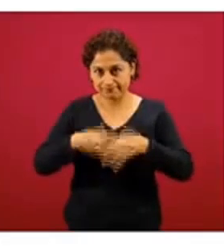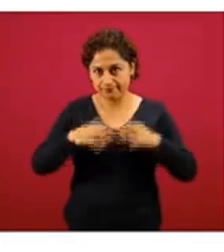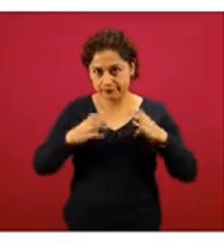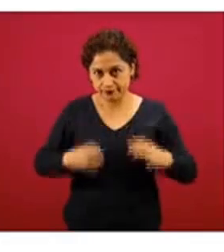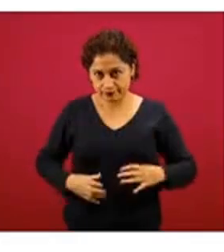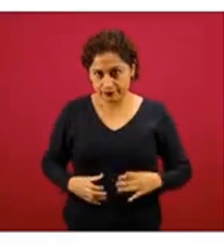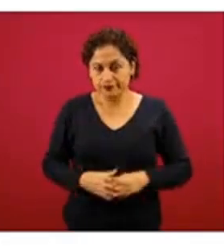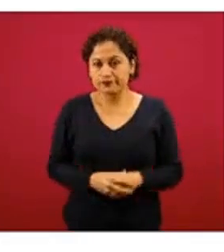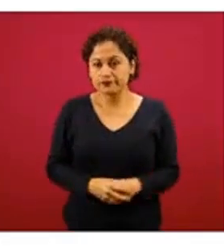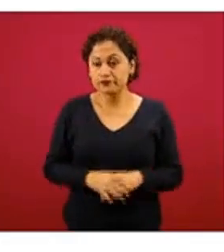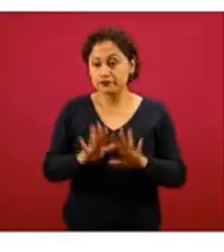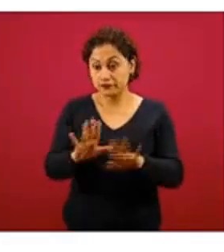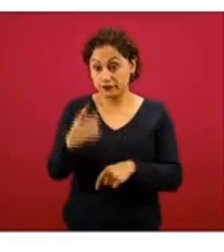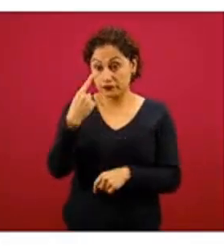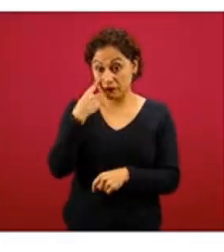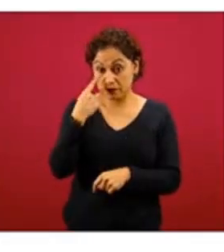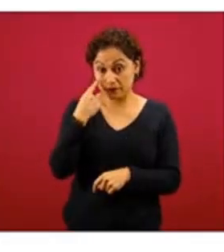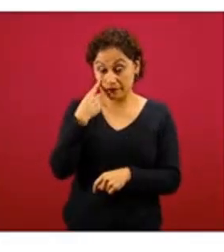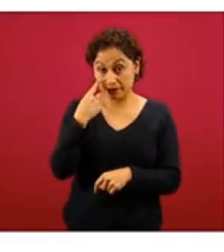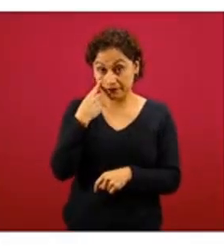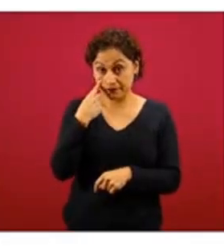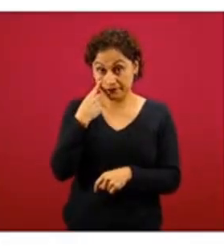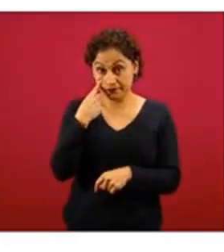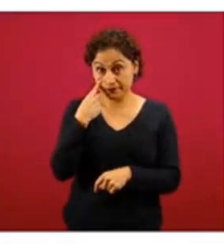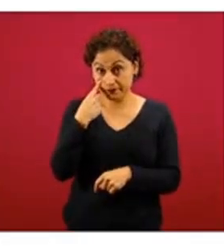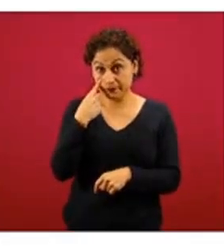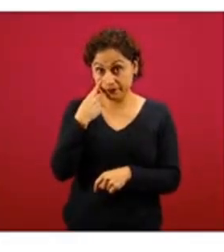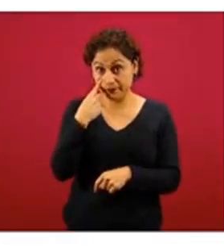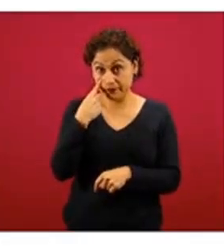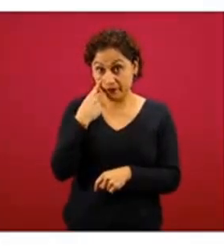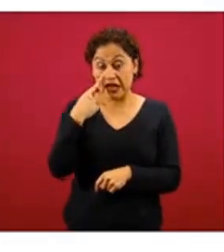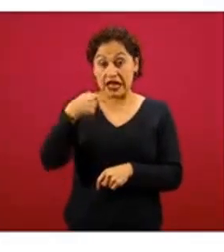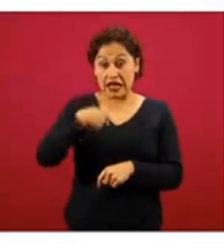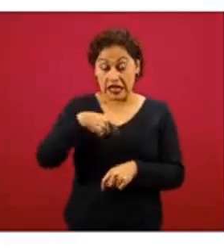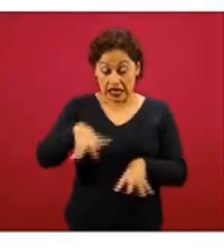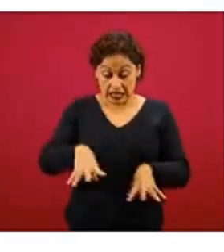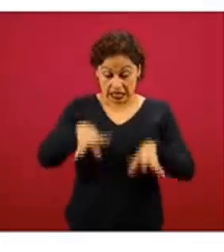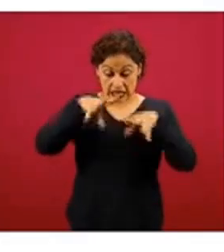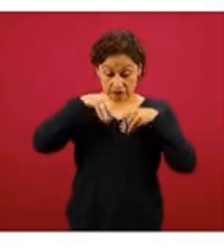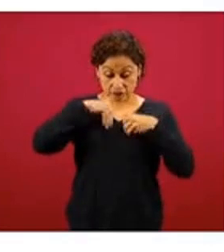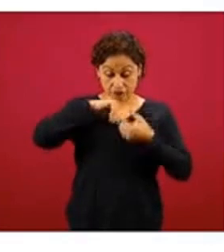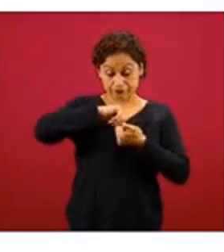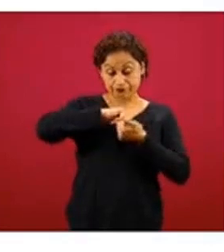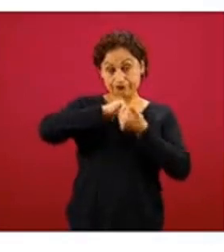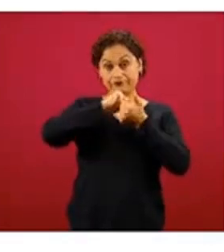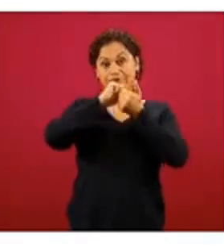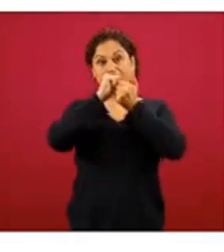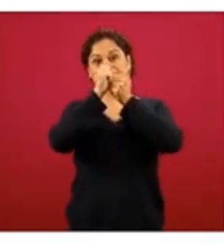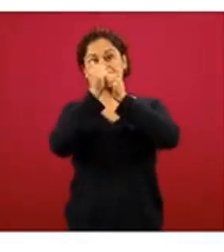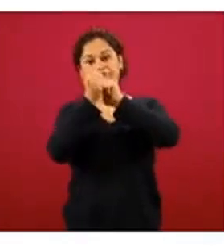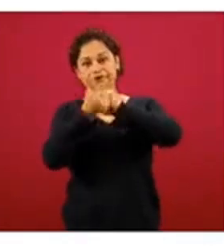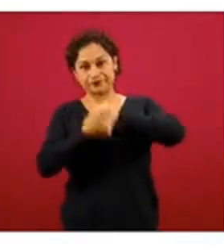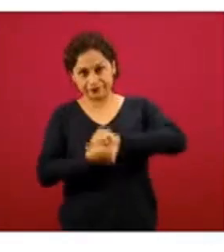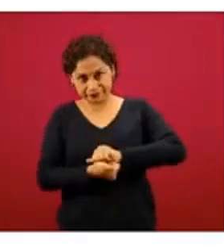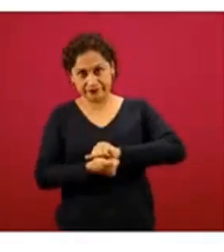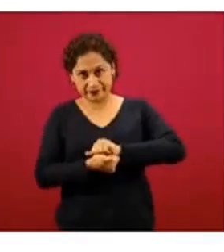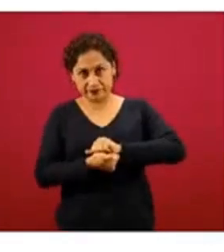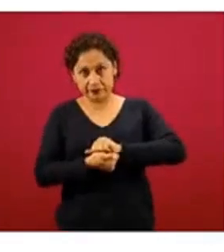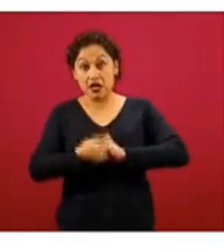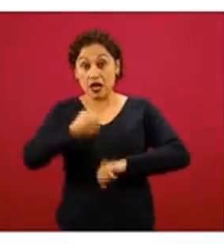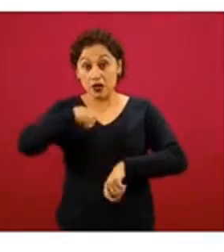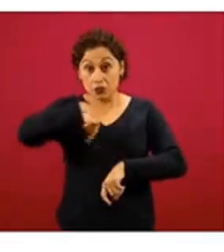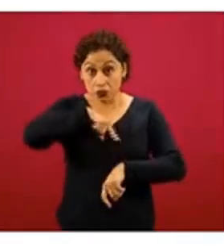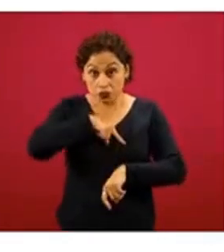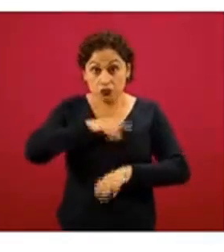la patogenia, o sea, los caminos hacia la enfermedad, con los recursos que se van generando a través del conocimiento